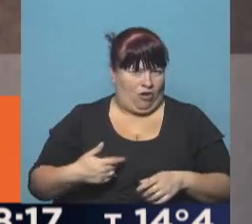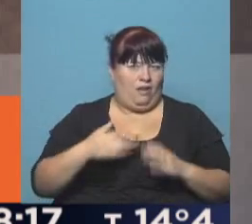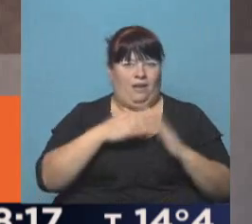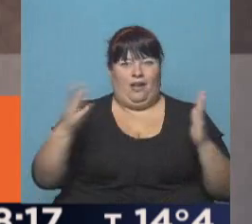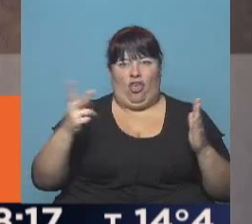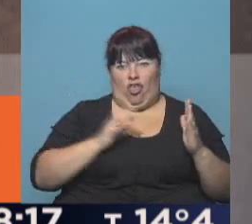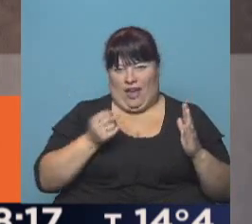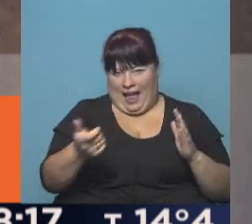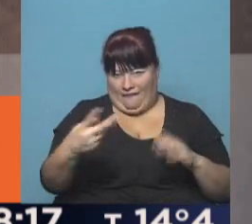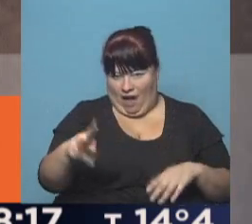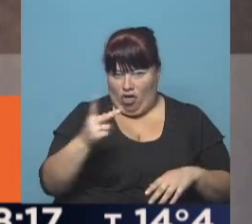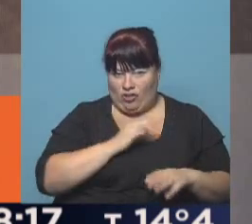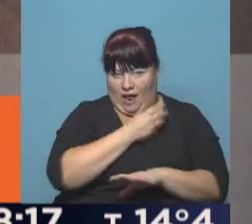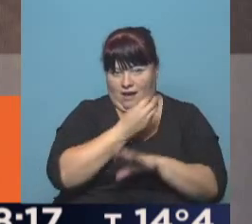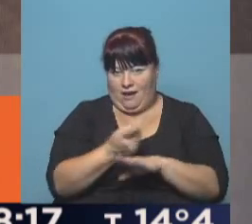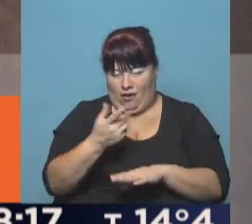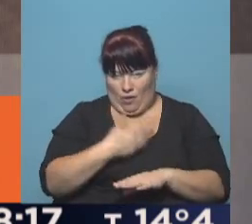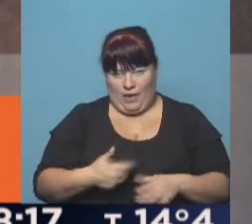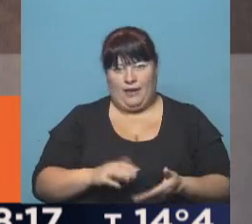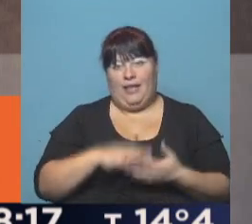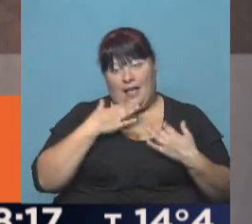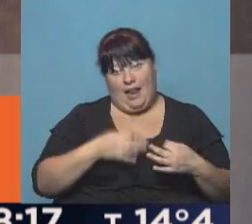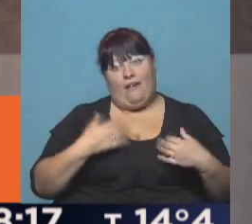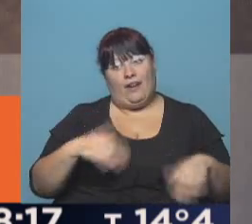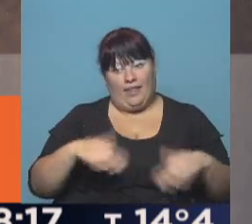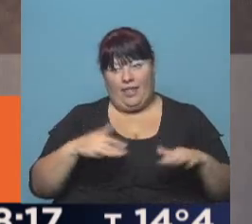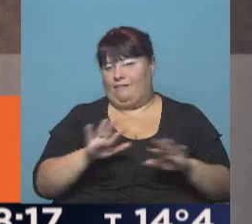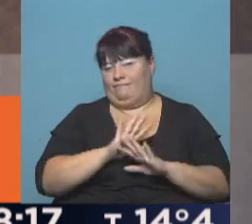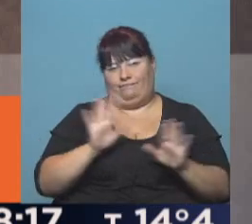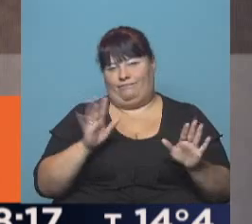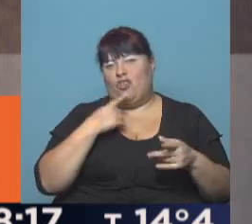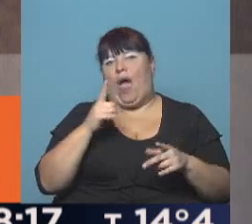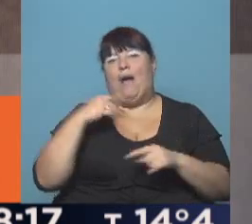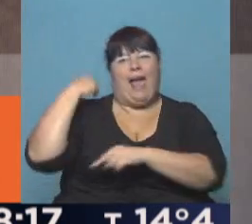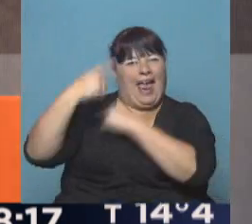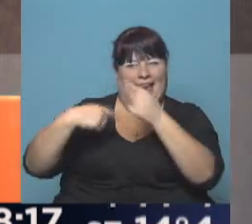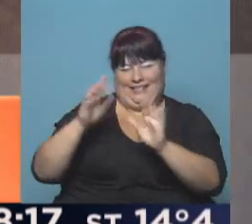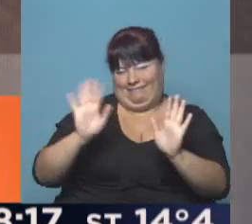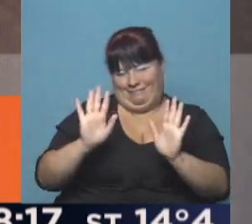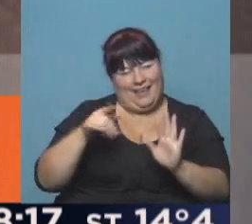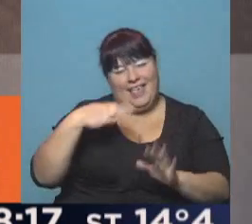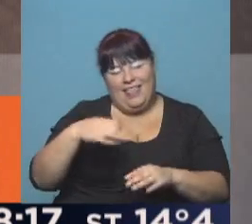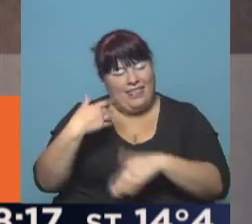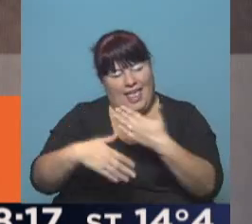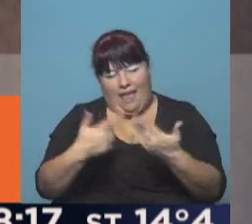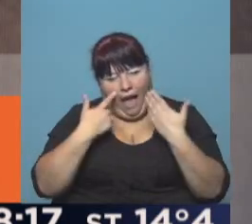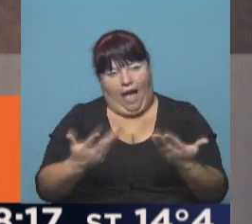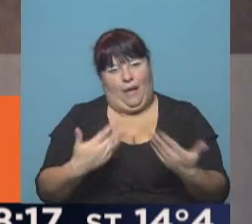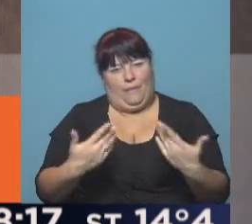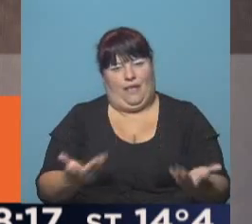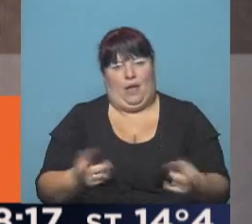casi dos años no ya de haber asumido claro que la verdad que ya no se puede hablar de herencias ya se tiene que empezar a ver